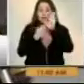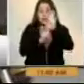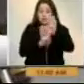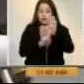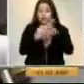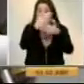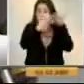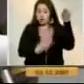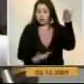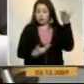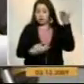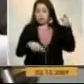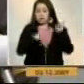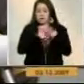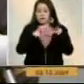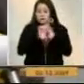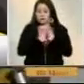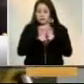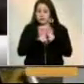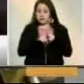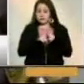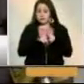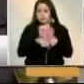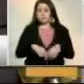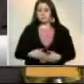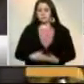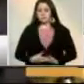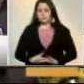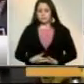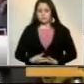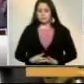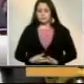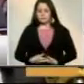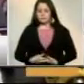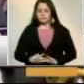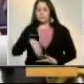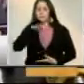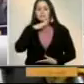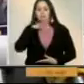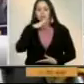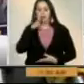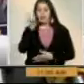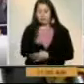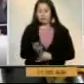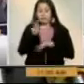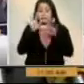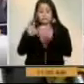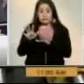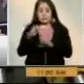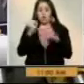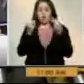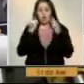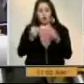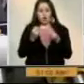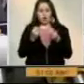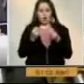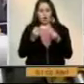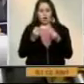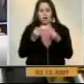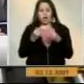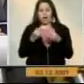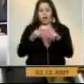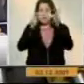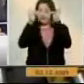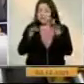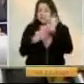que está siendo otorgada por Fogade y a través del Banco de Venezuela. tanto en digital como